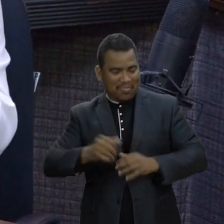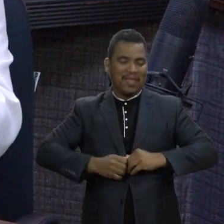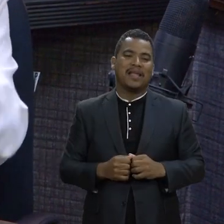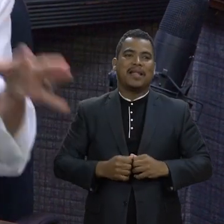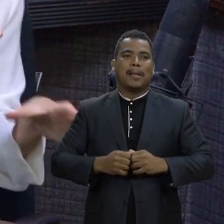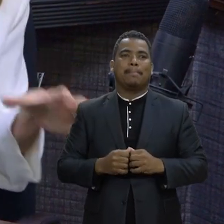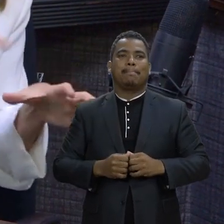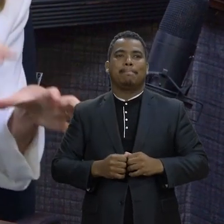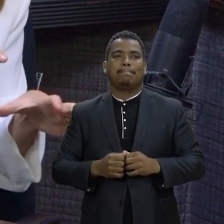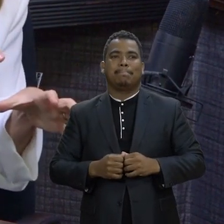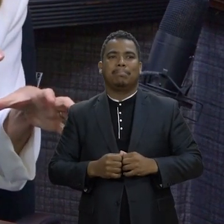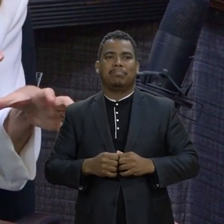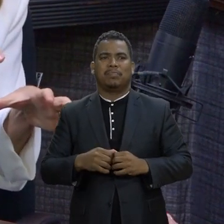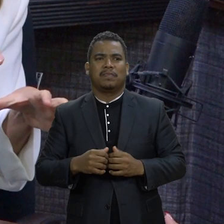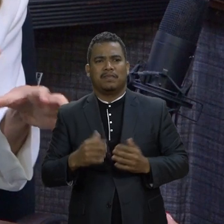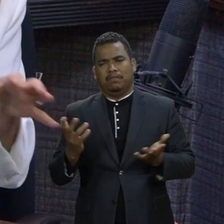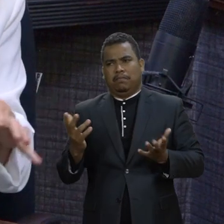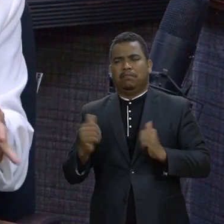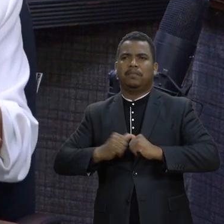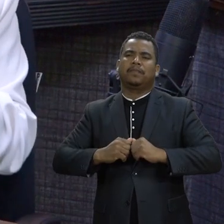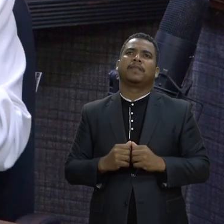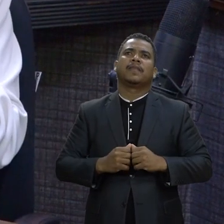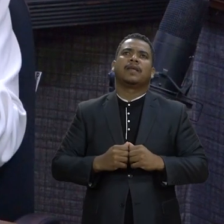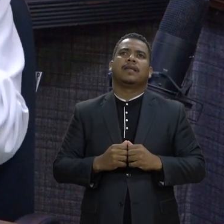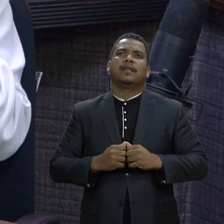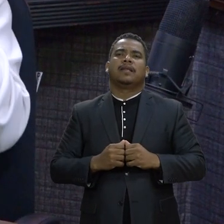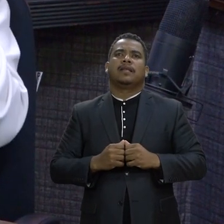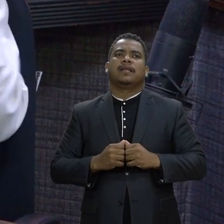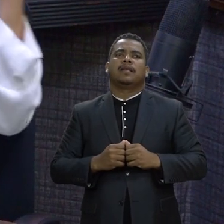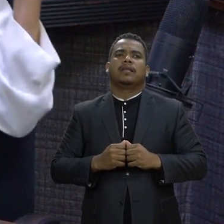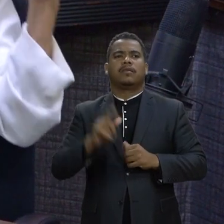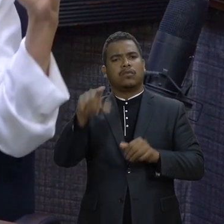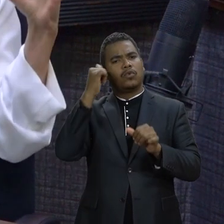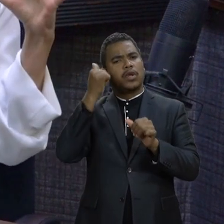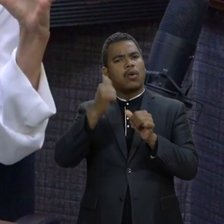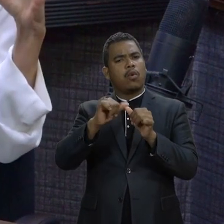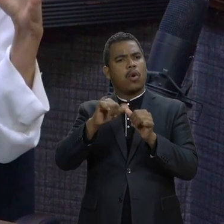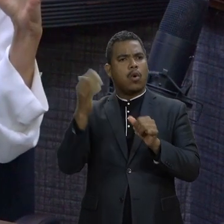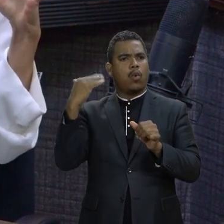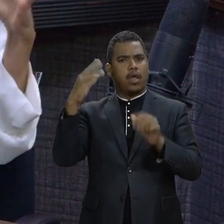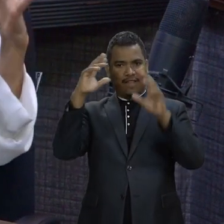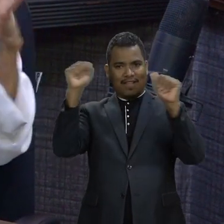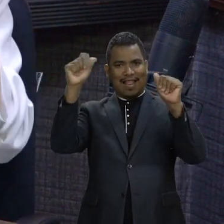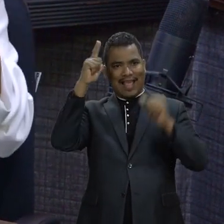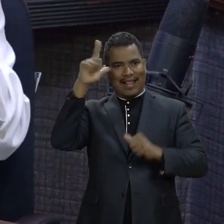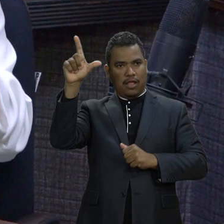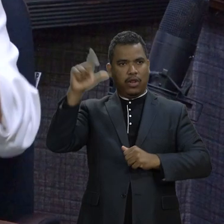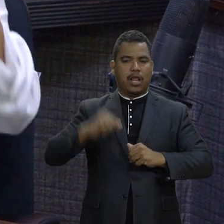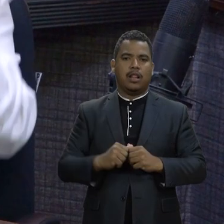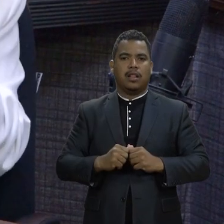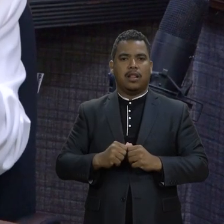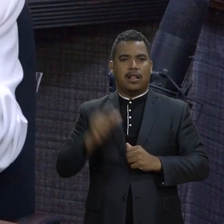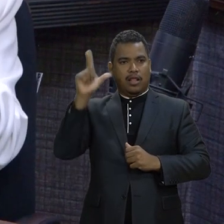permeando. Cambiamos de gobierno y Danilo era sumamente puntual. Es más, hasta impuntual